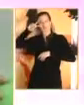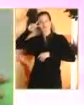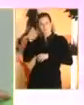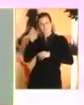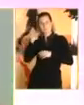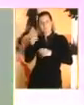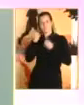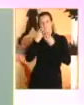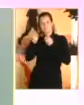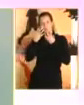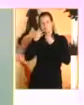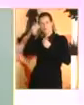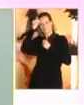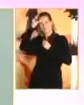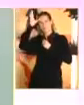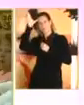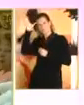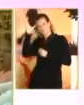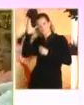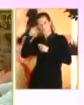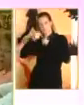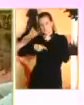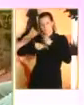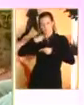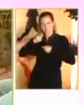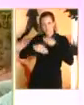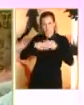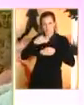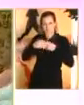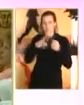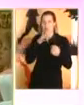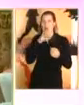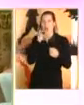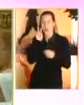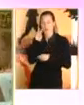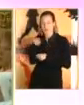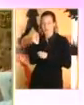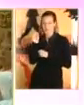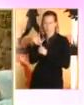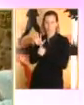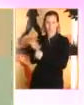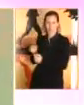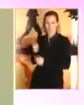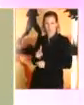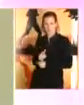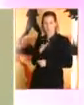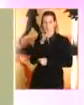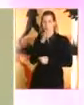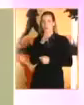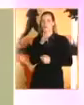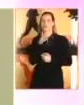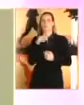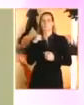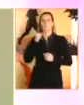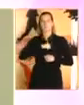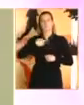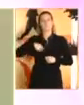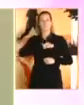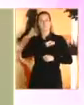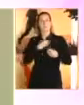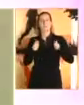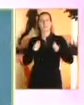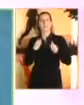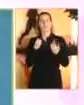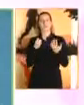inagotable de la que cada vez se bebe menos. En España la esperanza de vida se sitúa en los 81 años, siendo mayor en